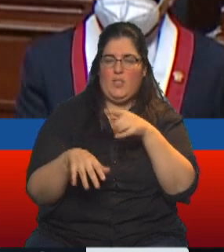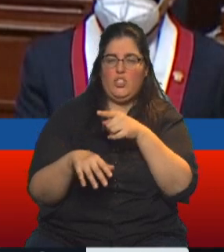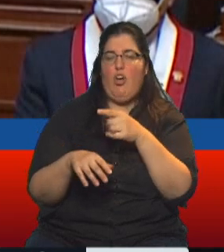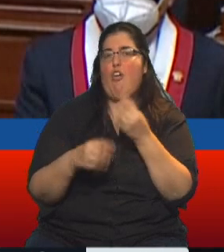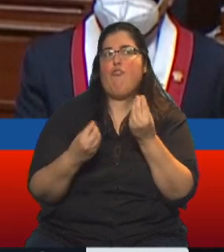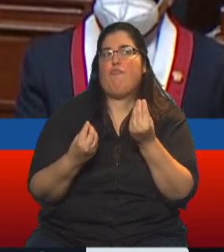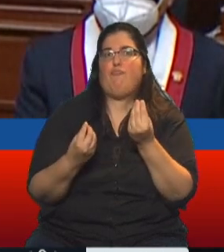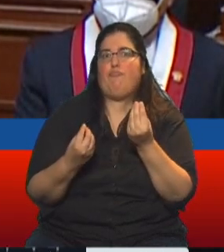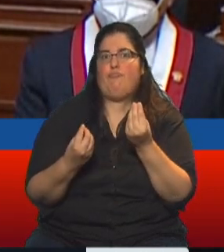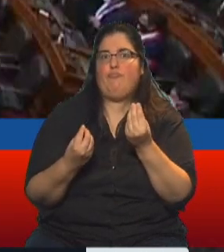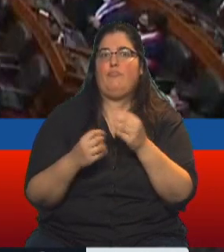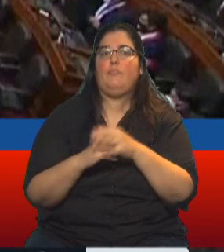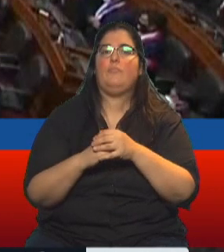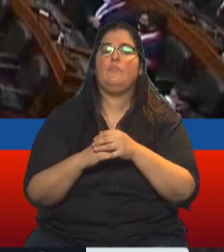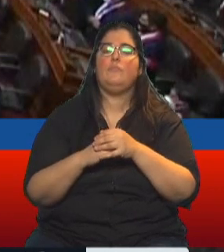el